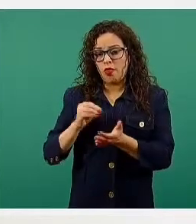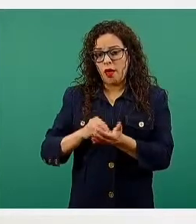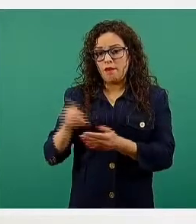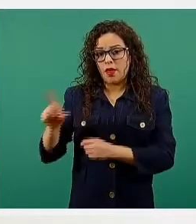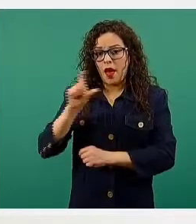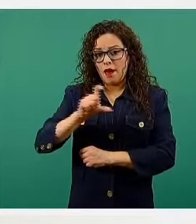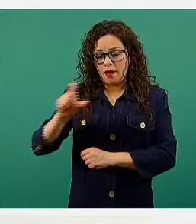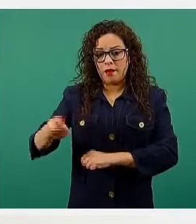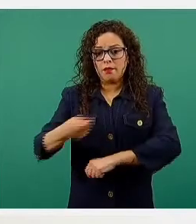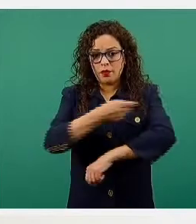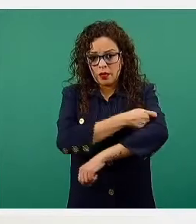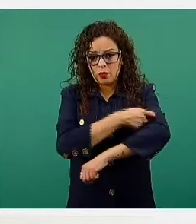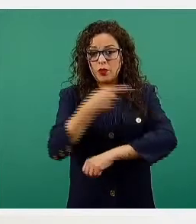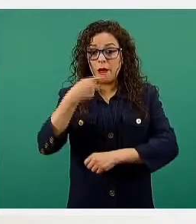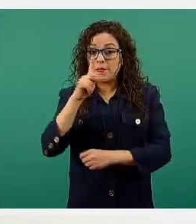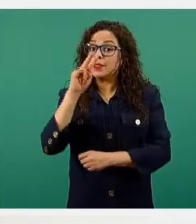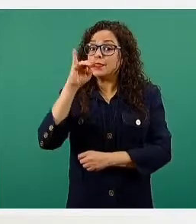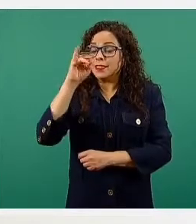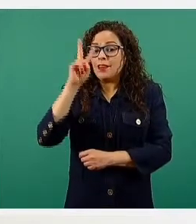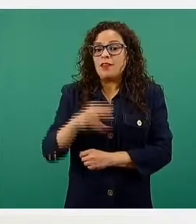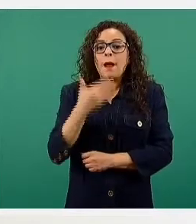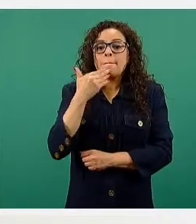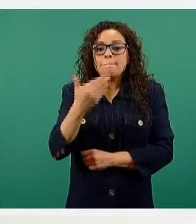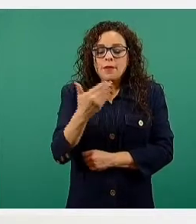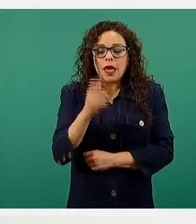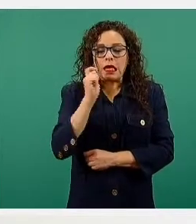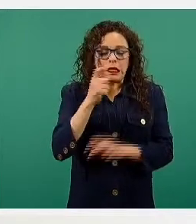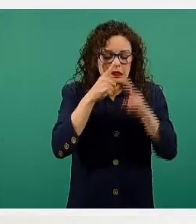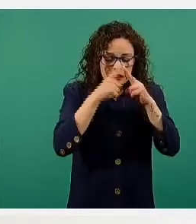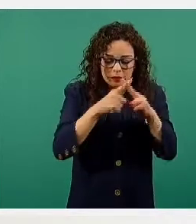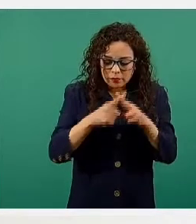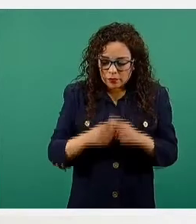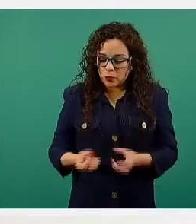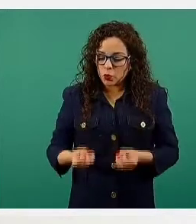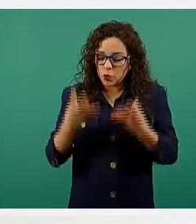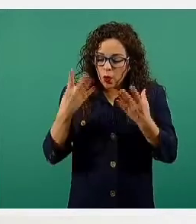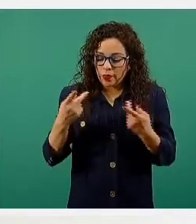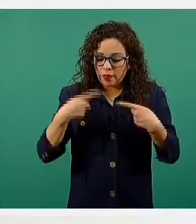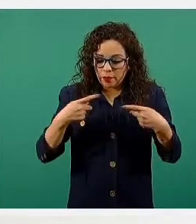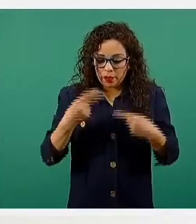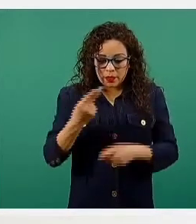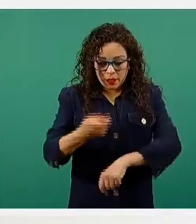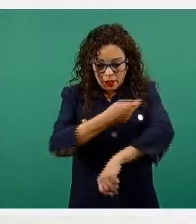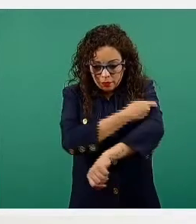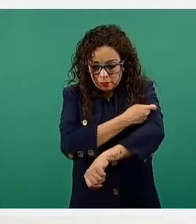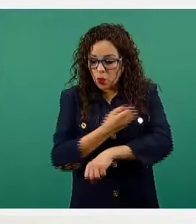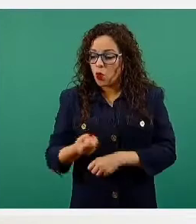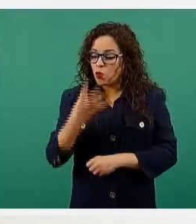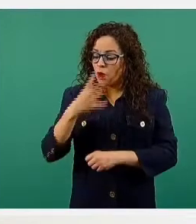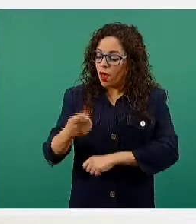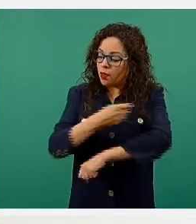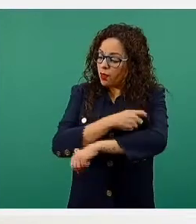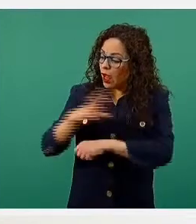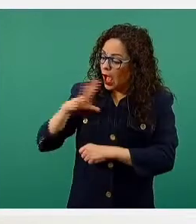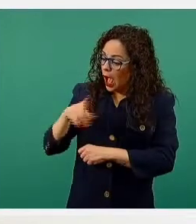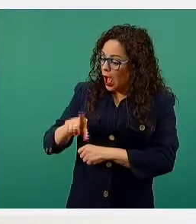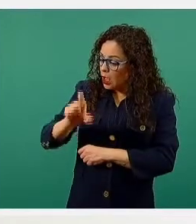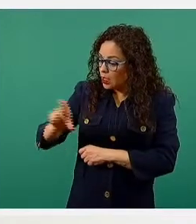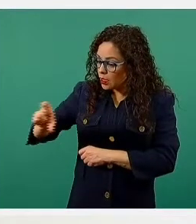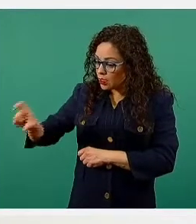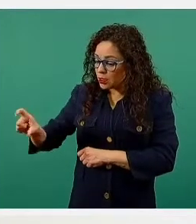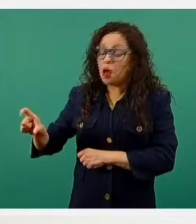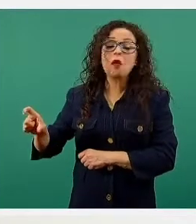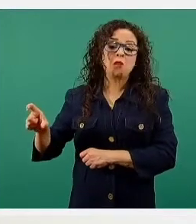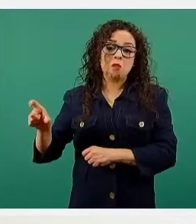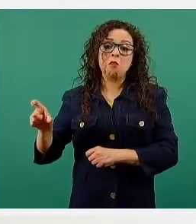afortunadamente hubo un muy buen cálculo de cuánta vacuna se necesita y cuántas personas se necesitan vacunar, de tal suerte que fueron mínimas